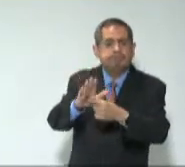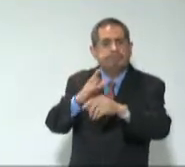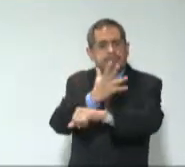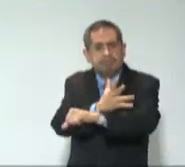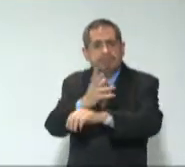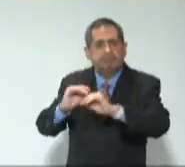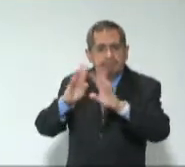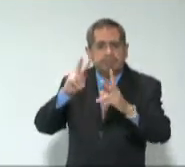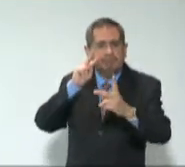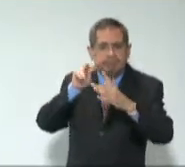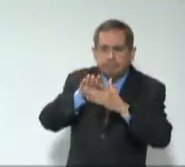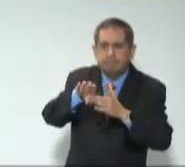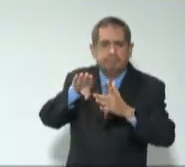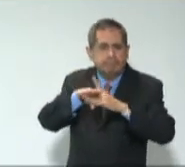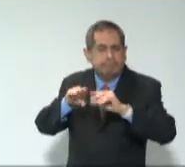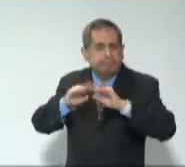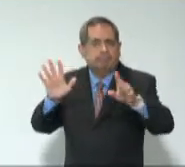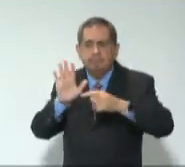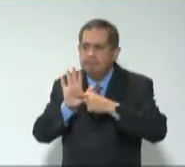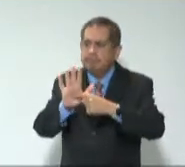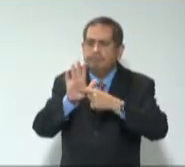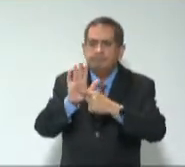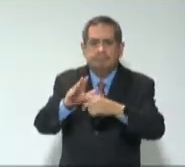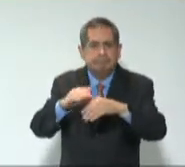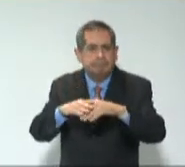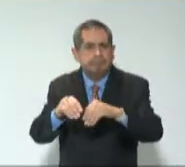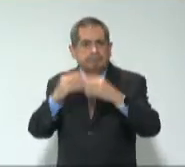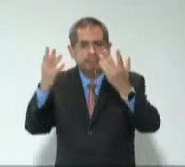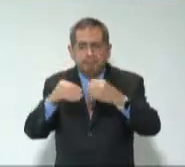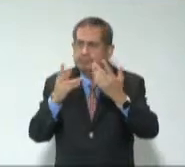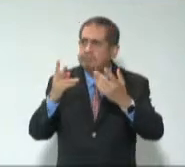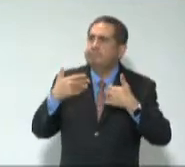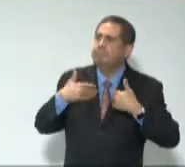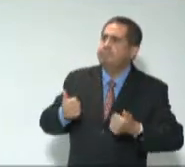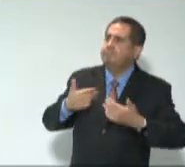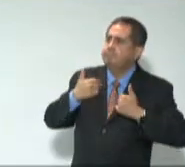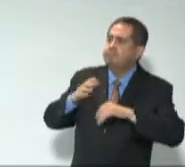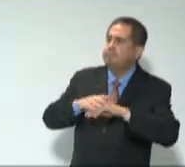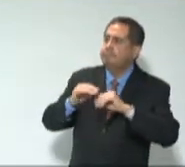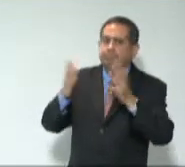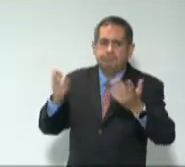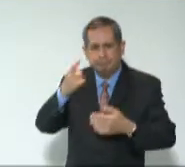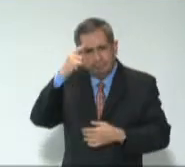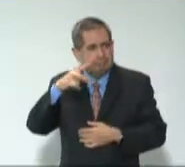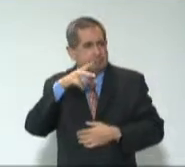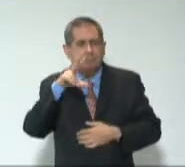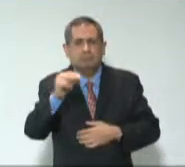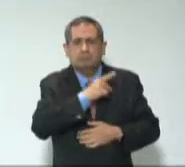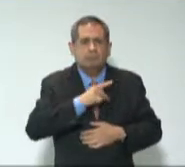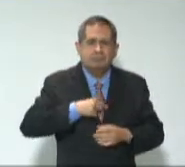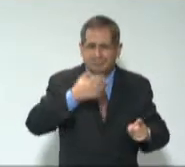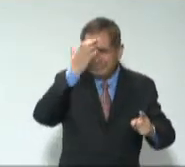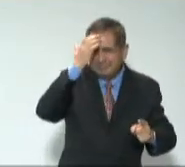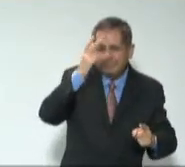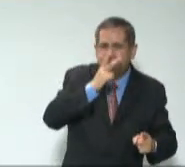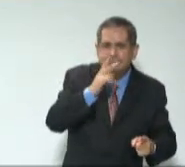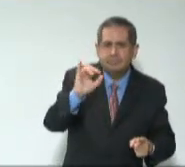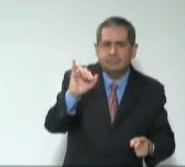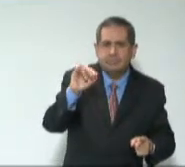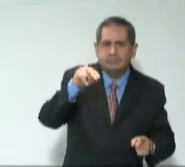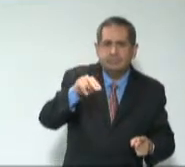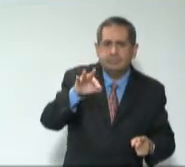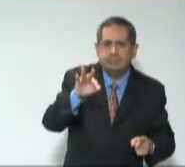ser una vacuna y segura para lo que se ha dado en Llamar infodemia informar a la población